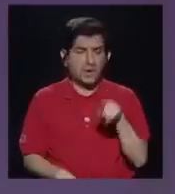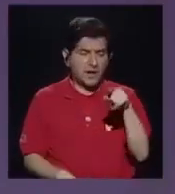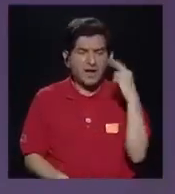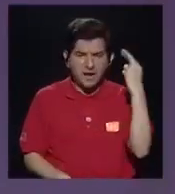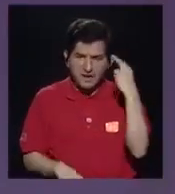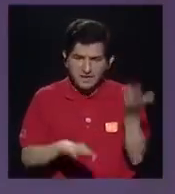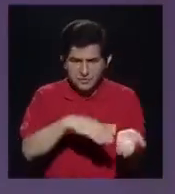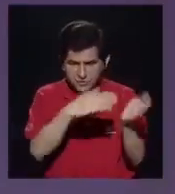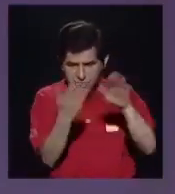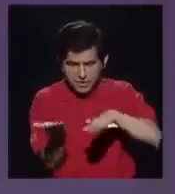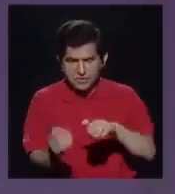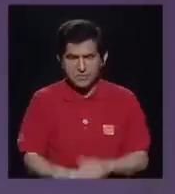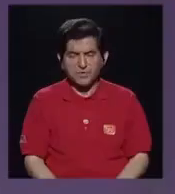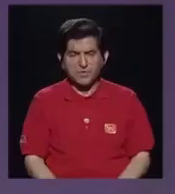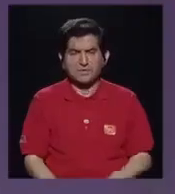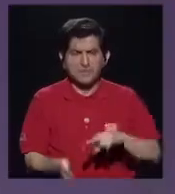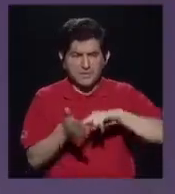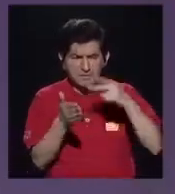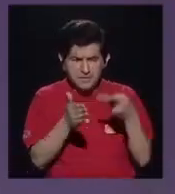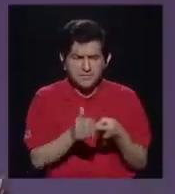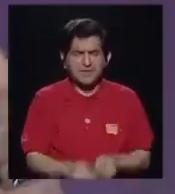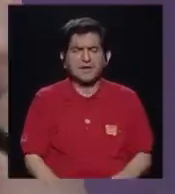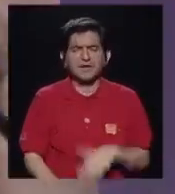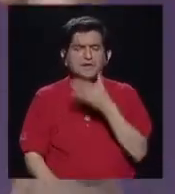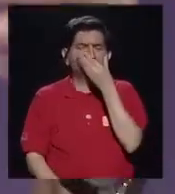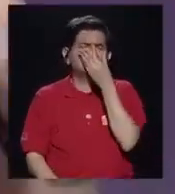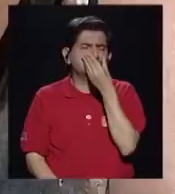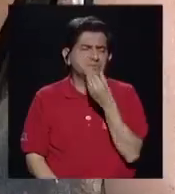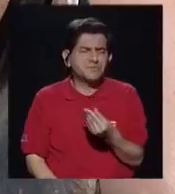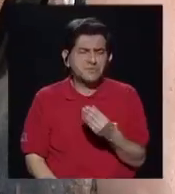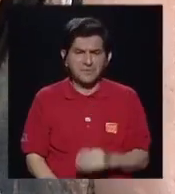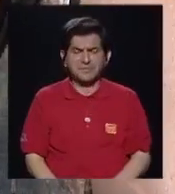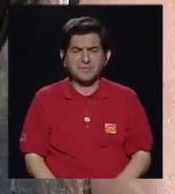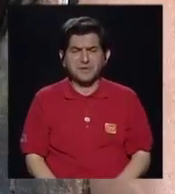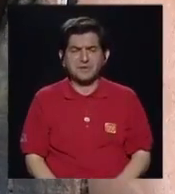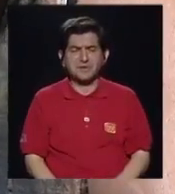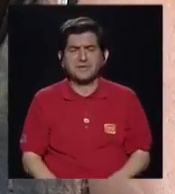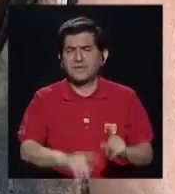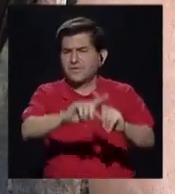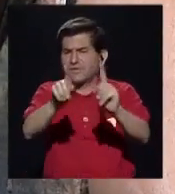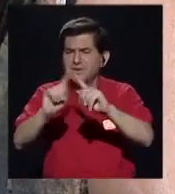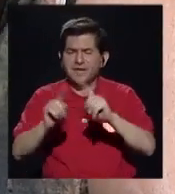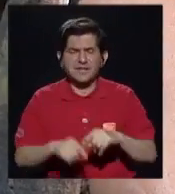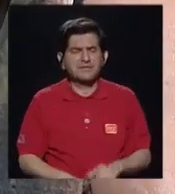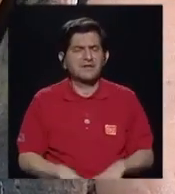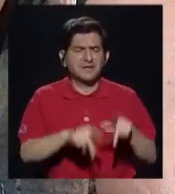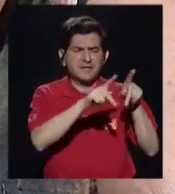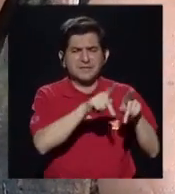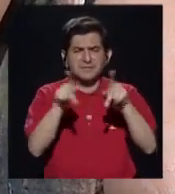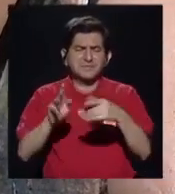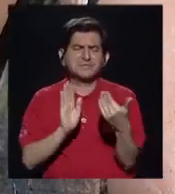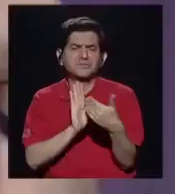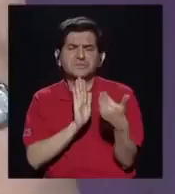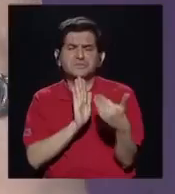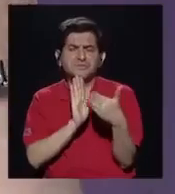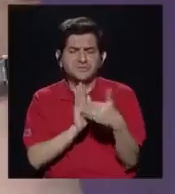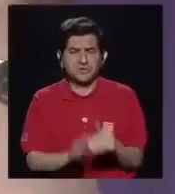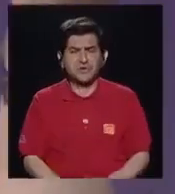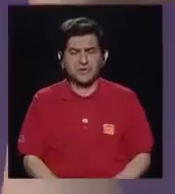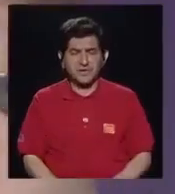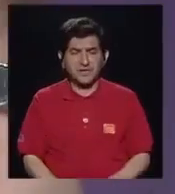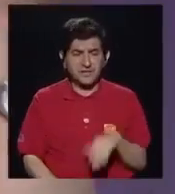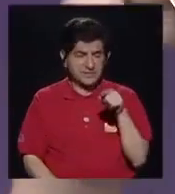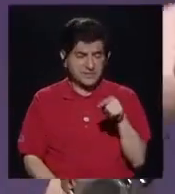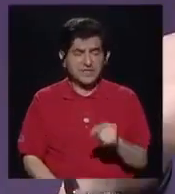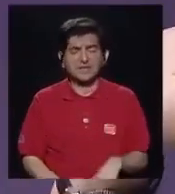muertes causaron un sufrimiento que va a que llegó a muchísimos corazones que nos hizo un